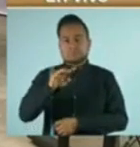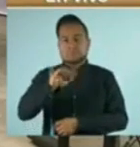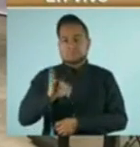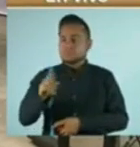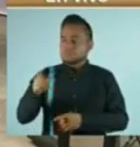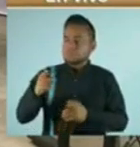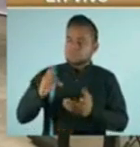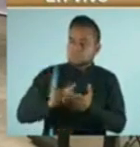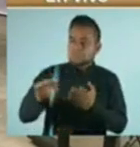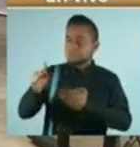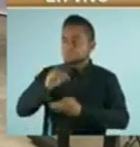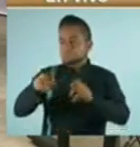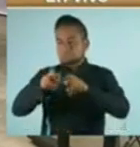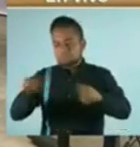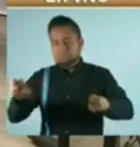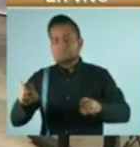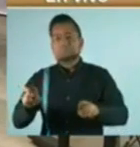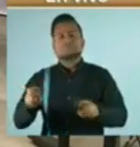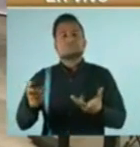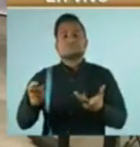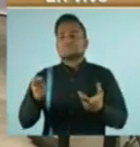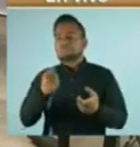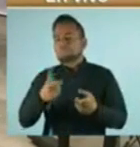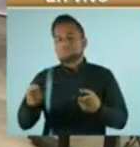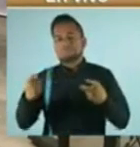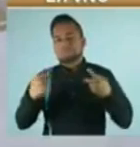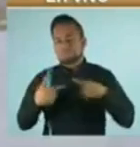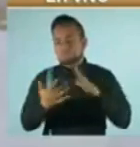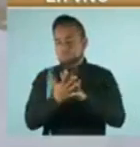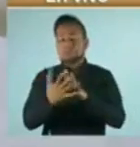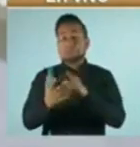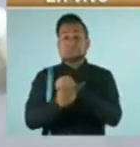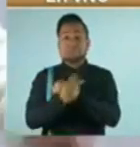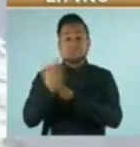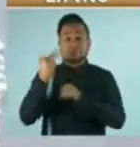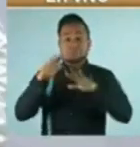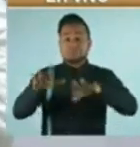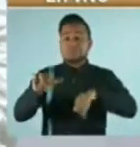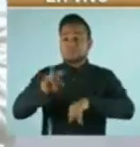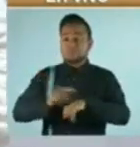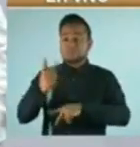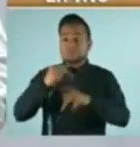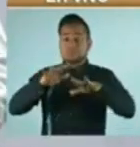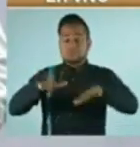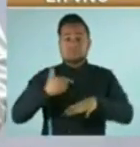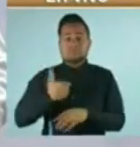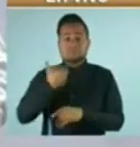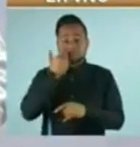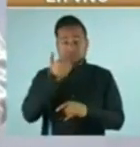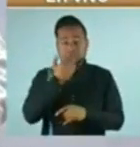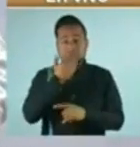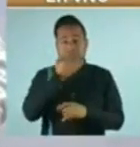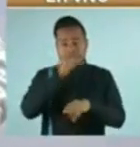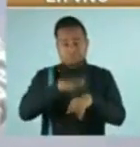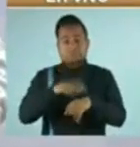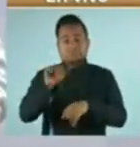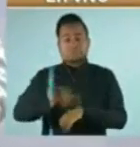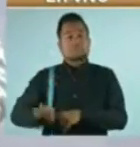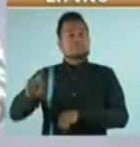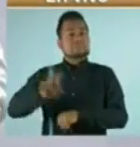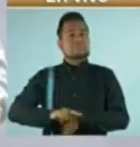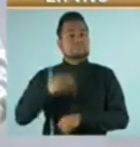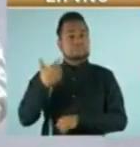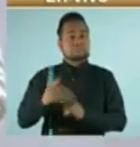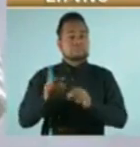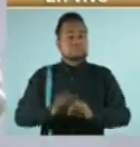comisionado. Gracias a todos la prensa que viene hoy a este lugar. Creemos que es un día